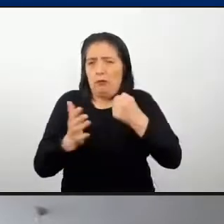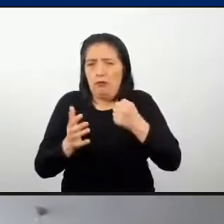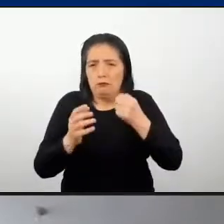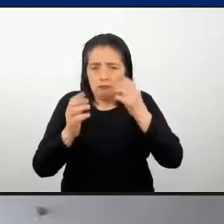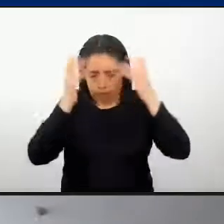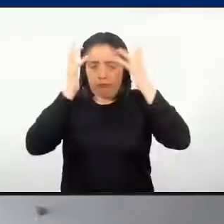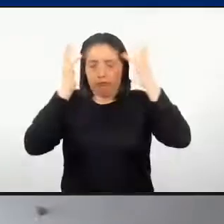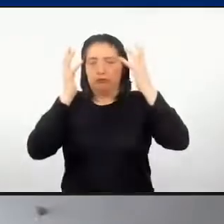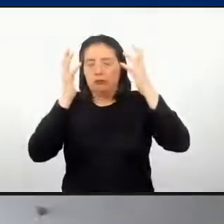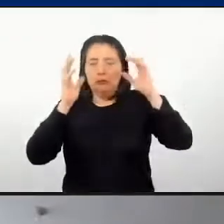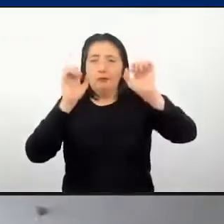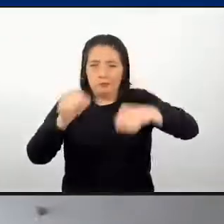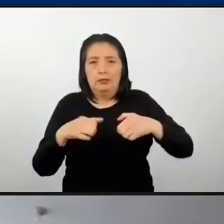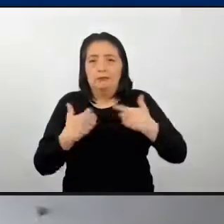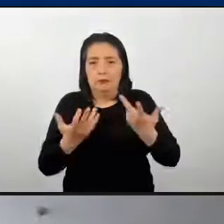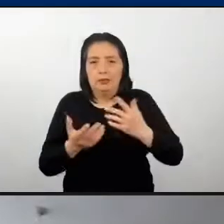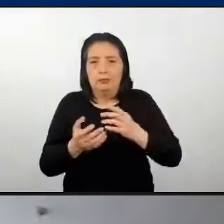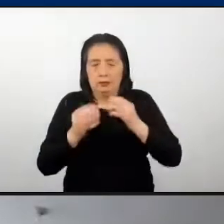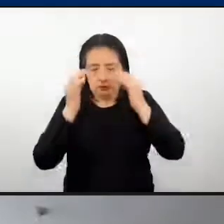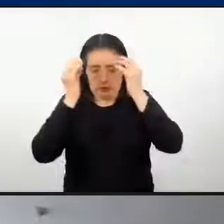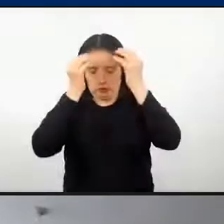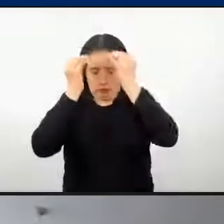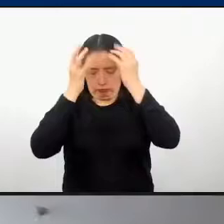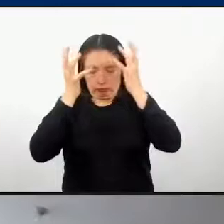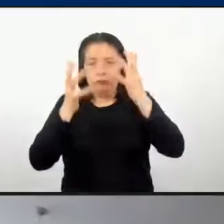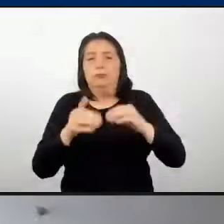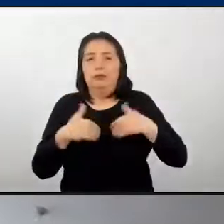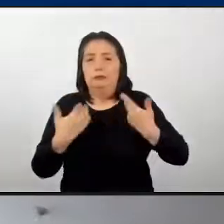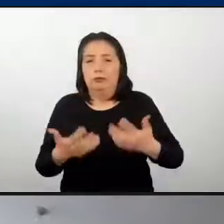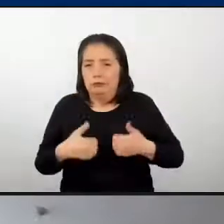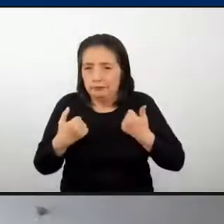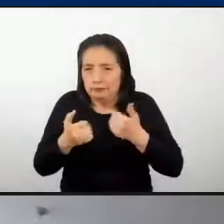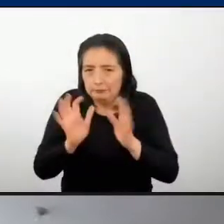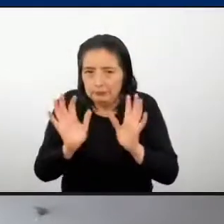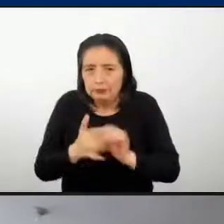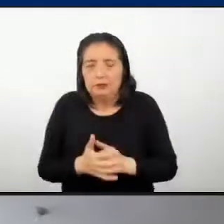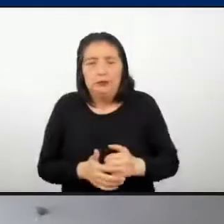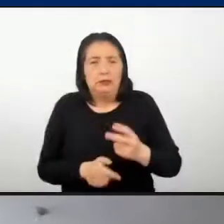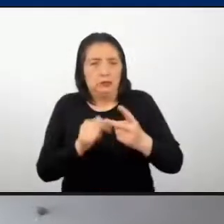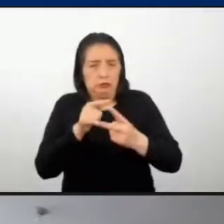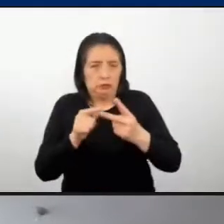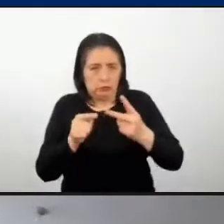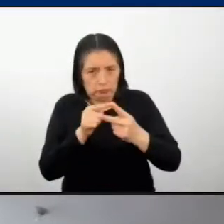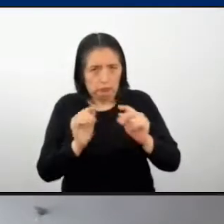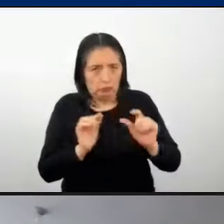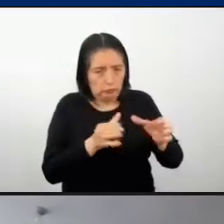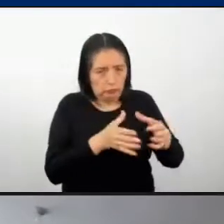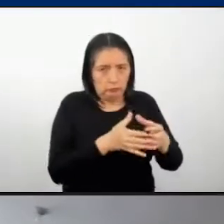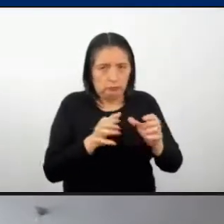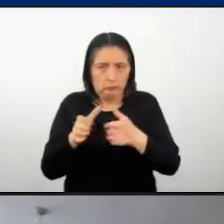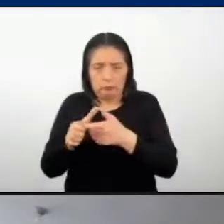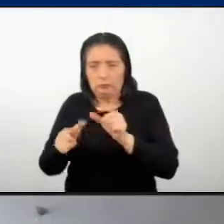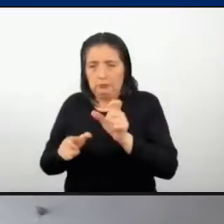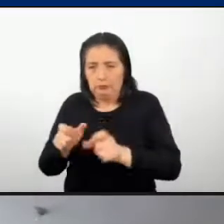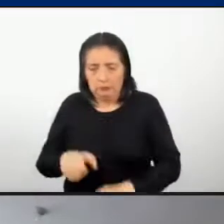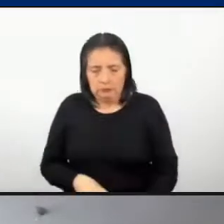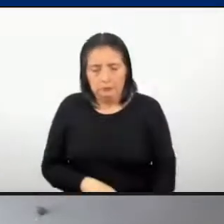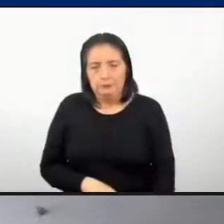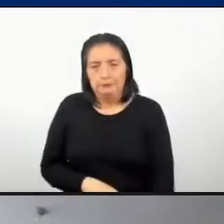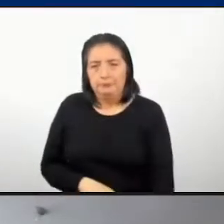poder sobrevivir. Entonces nos encontramos 2 tipos de población.